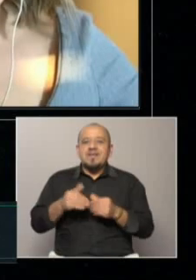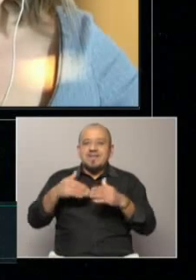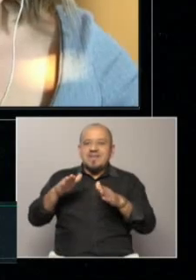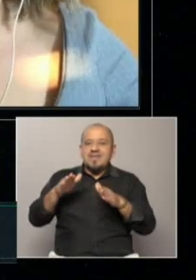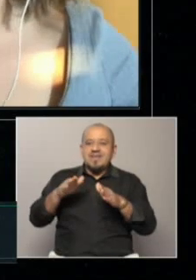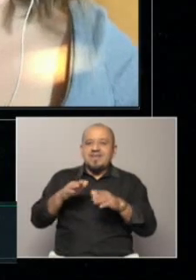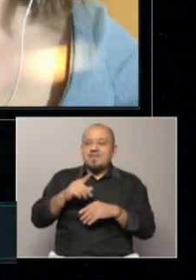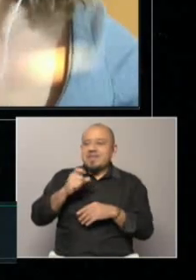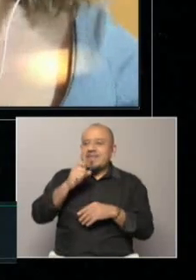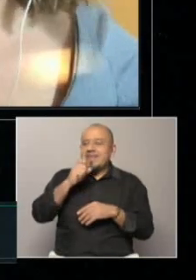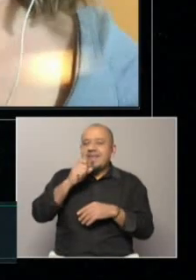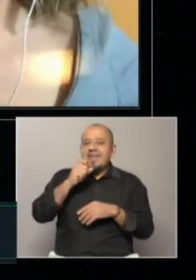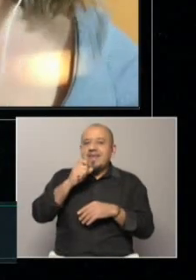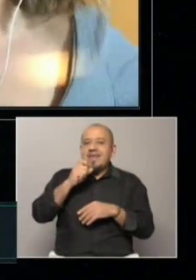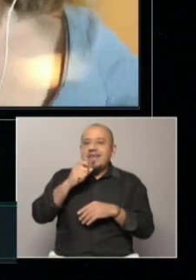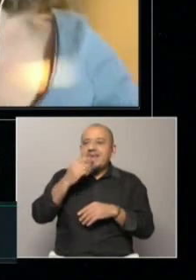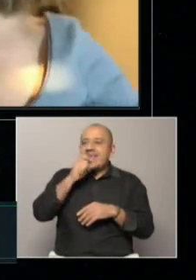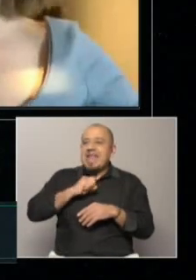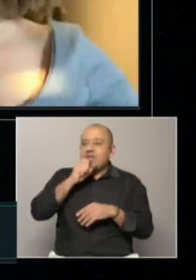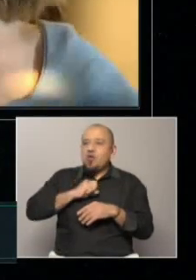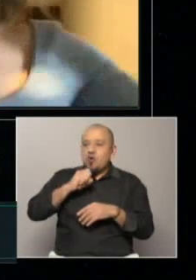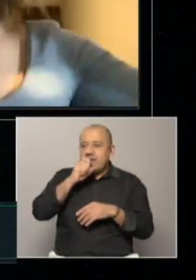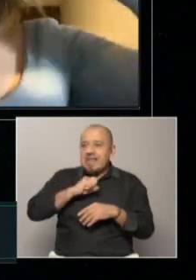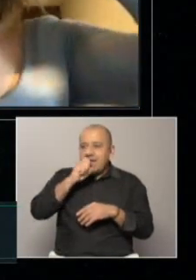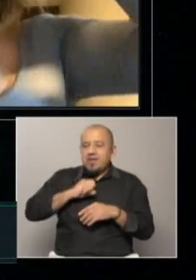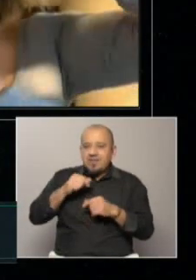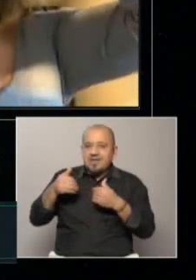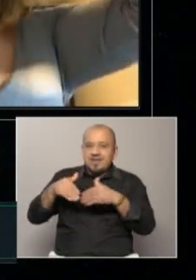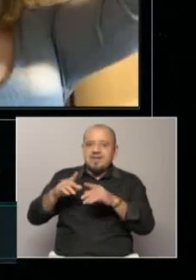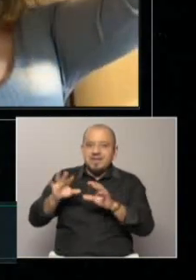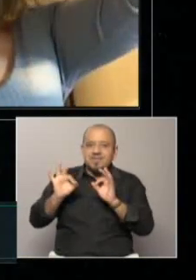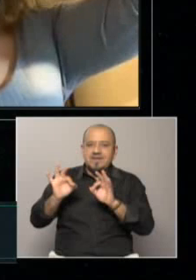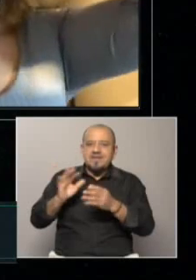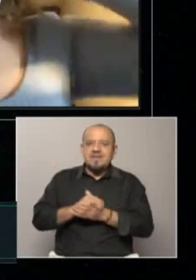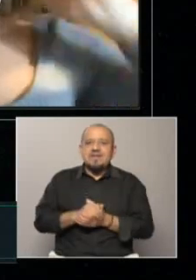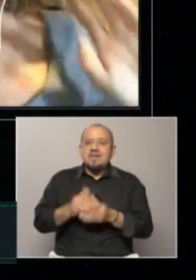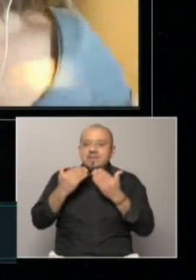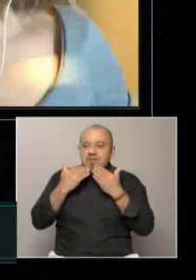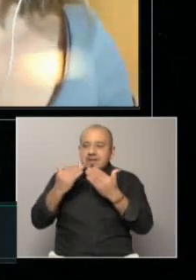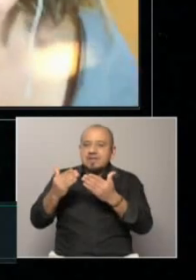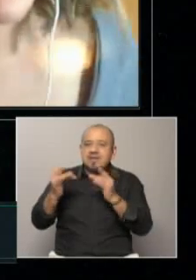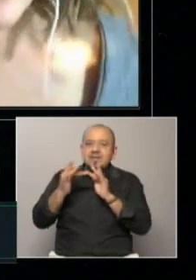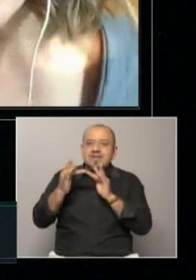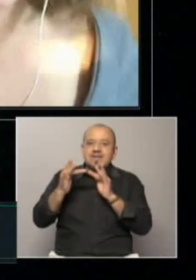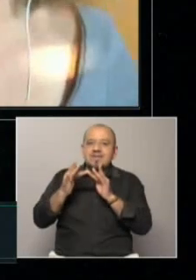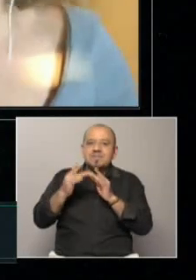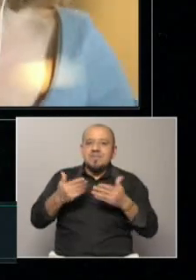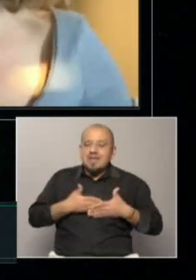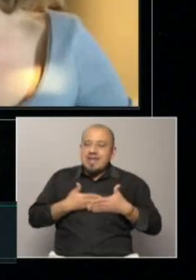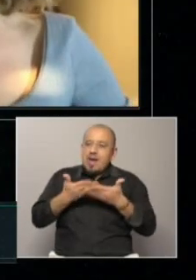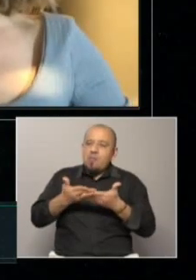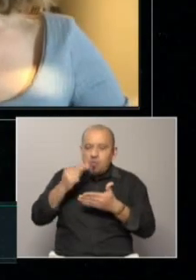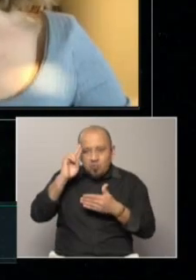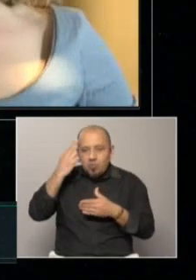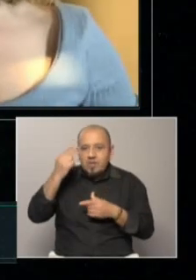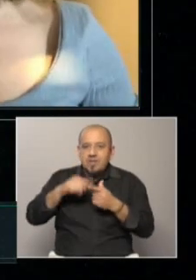¿viste? Listo, bien. Le dejé ahí a ver si los entretenía un poco y están espectaculares. Así que les agradezco este contacto. Amo Uruguay. Así